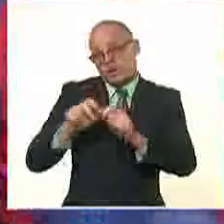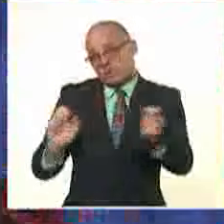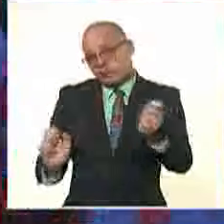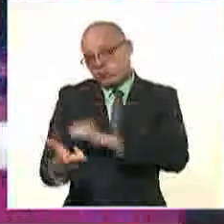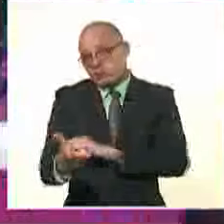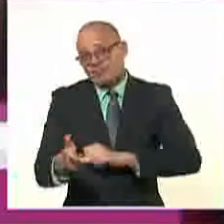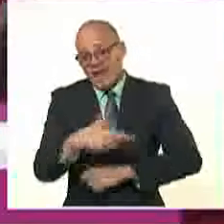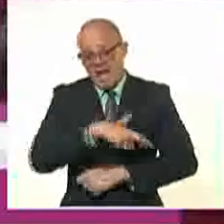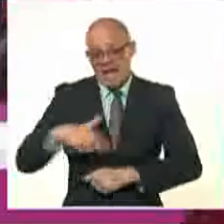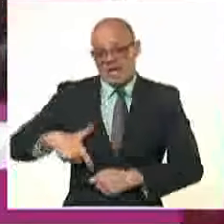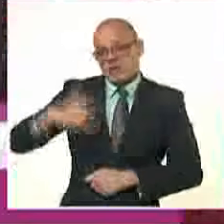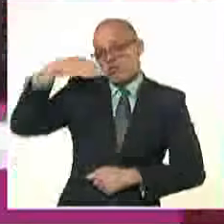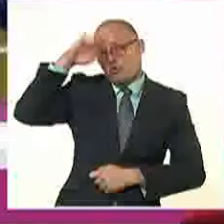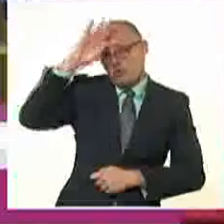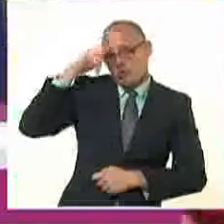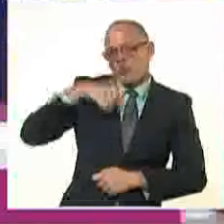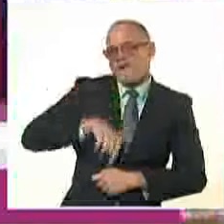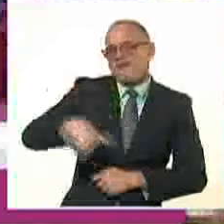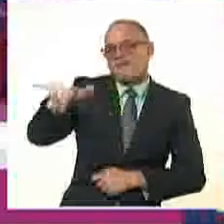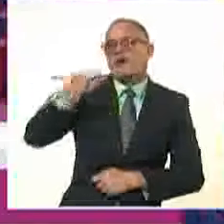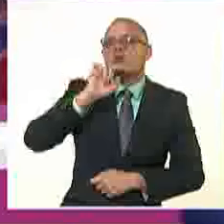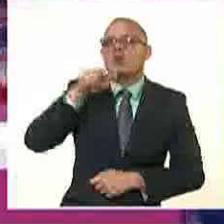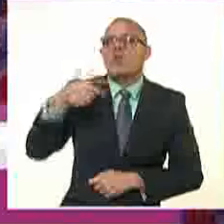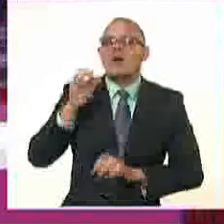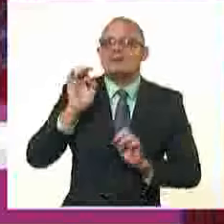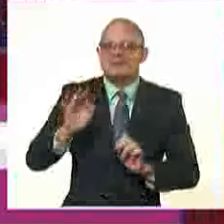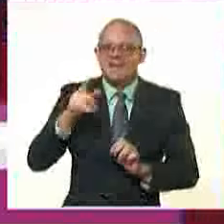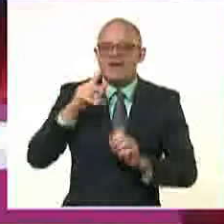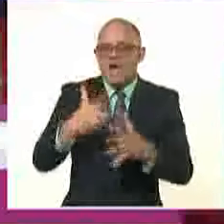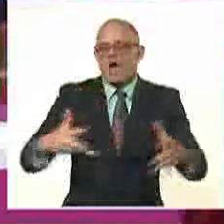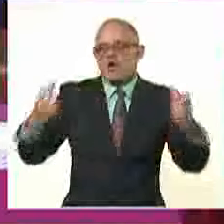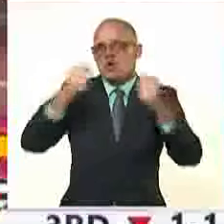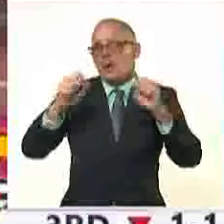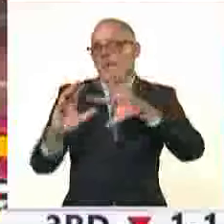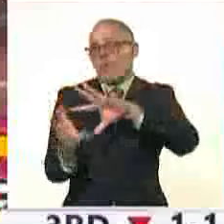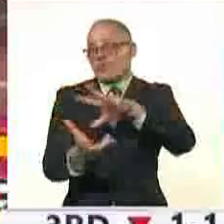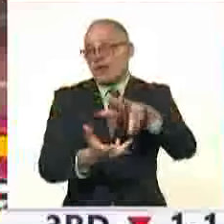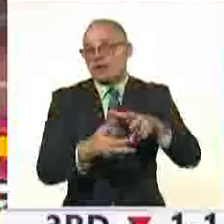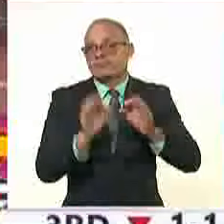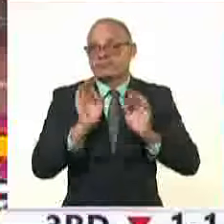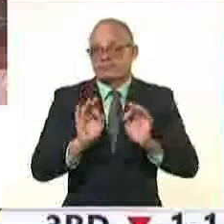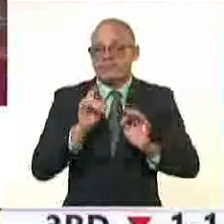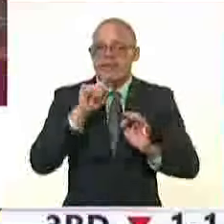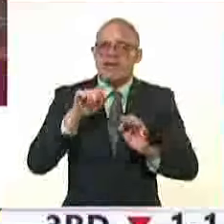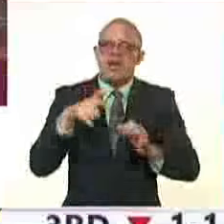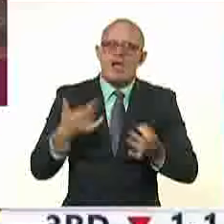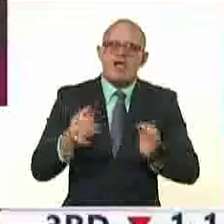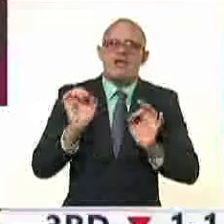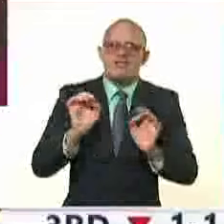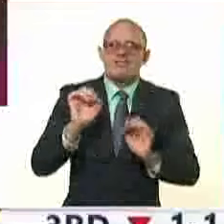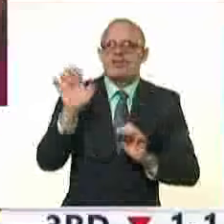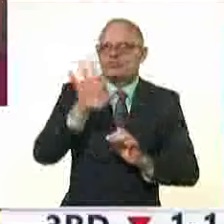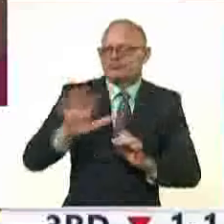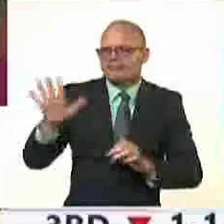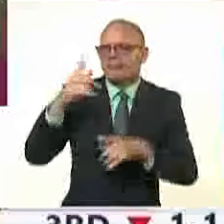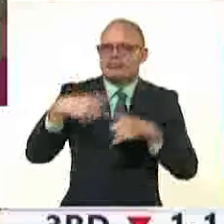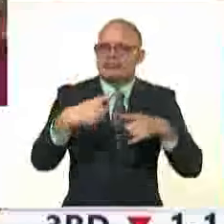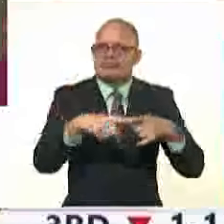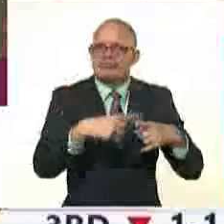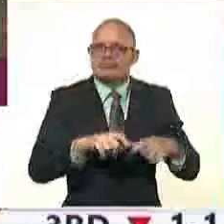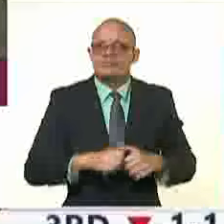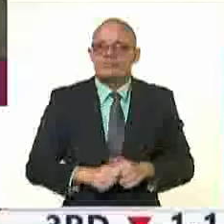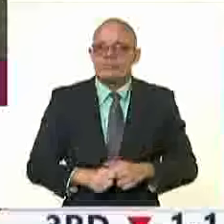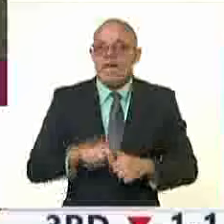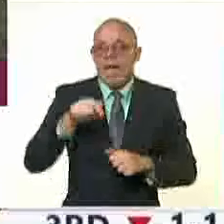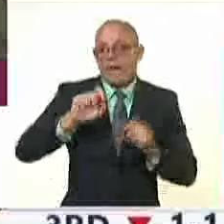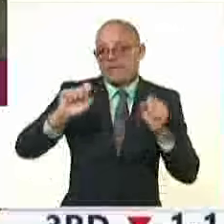y 20 de junio en el grupo de Praga en la Copa Mundial de Softball Femenino de la Confederación Mundial de Béisbol y Softball. Esta será la